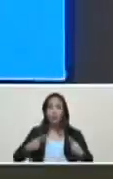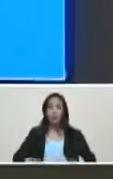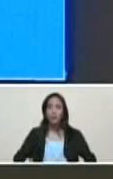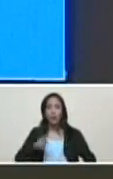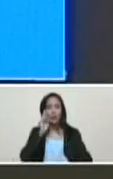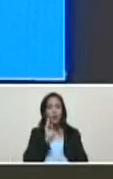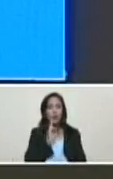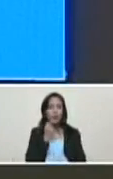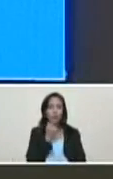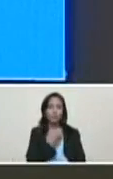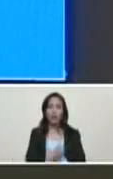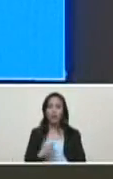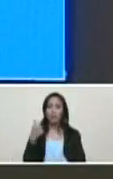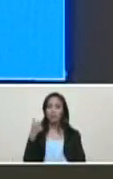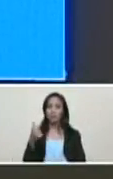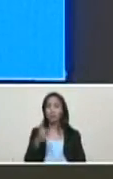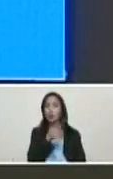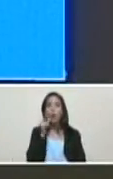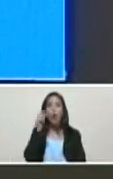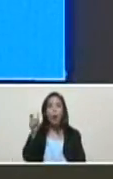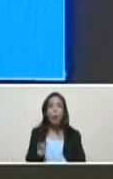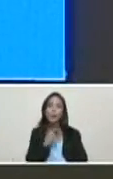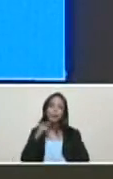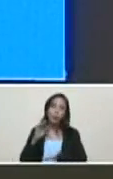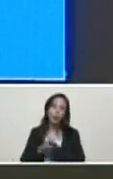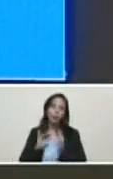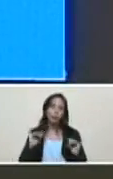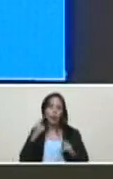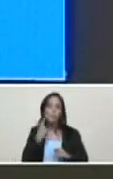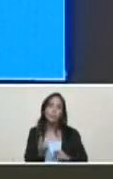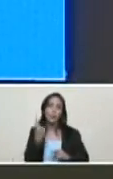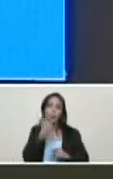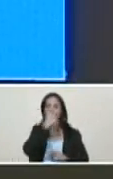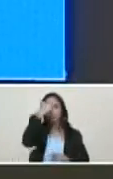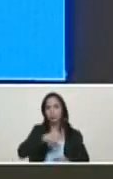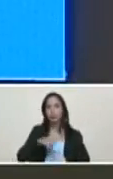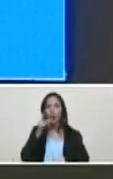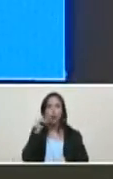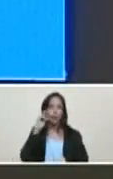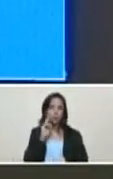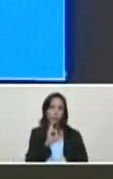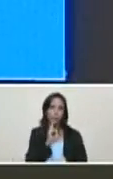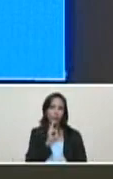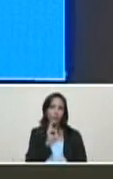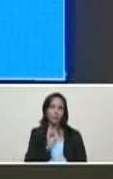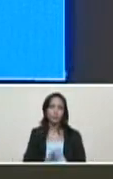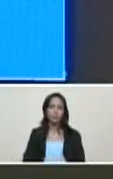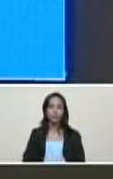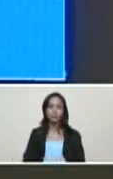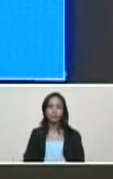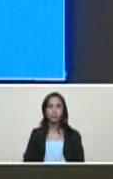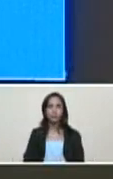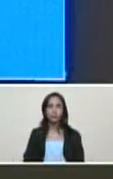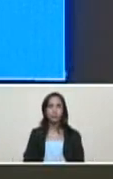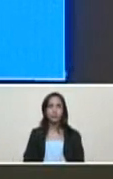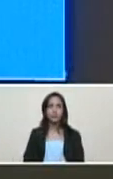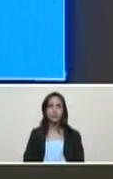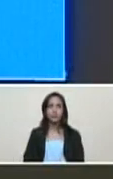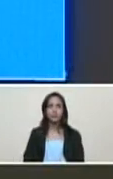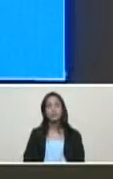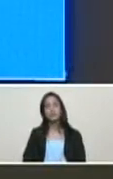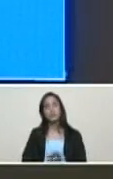con Mariano Álvarez, que en paz descanse, como el primer papel, pues el papel protagónico de Simón Bolívar. Así